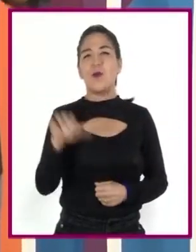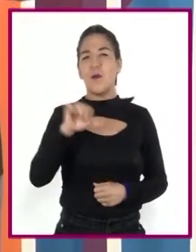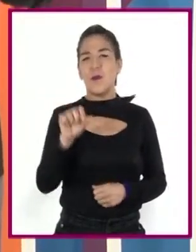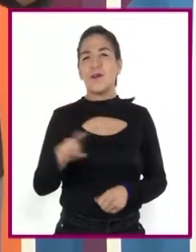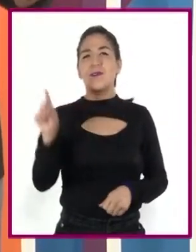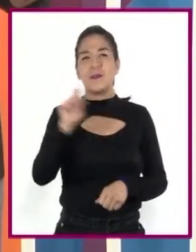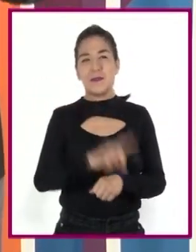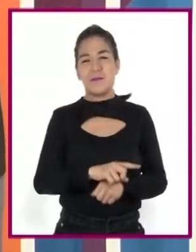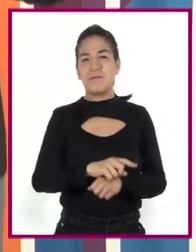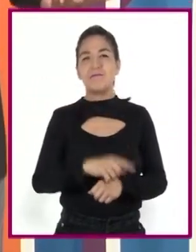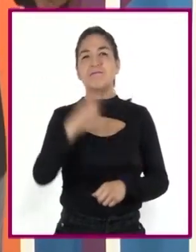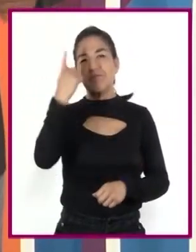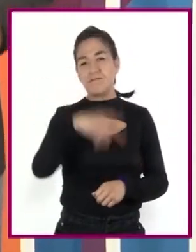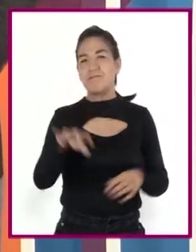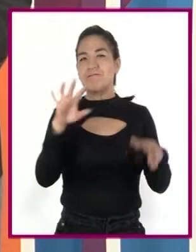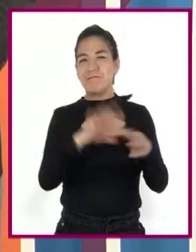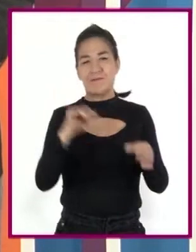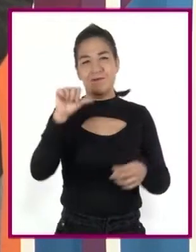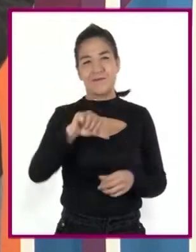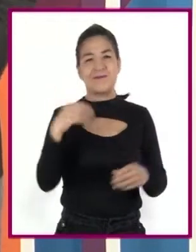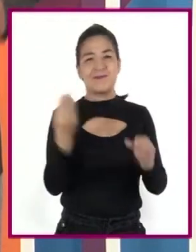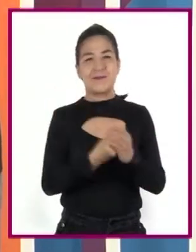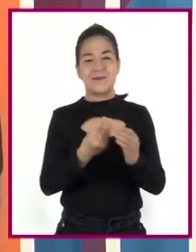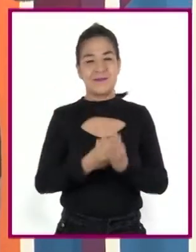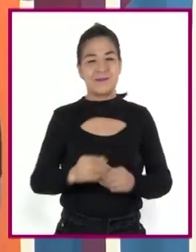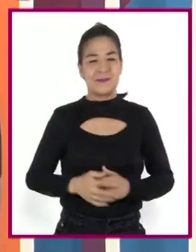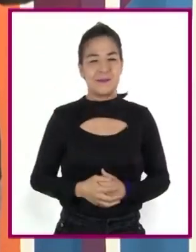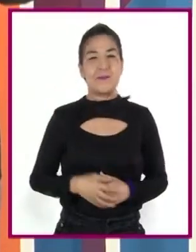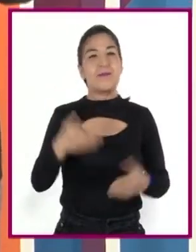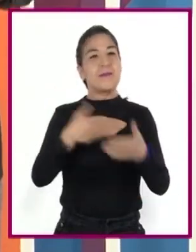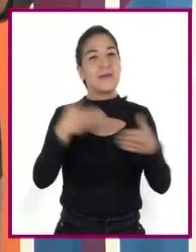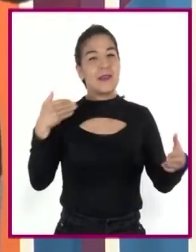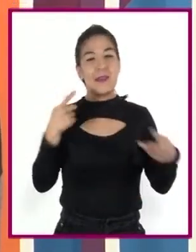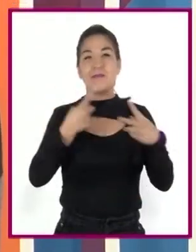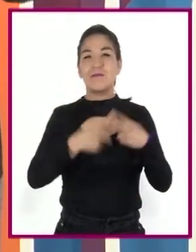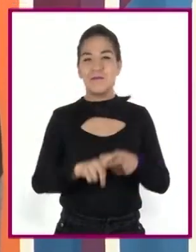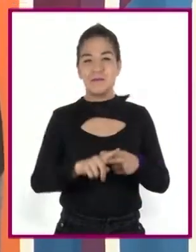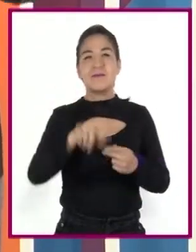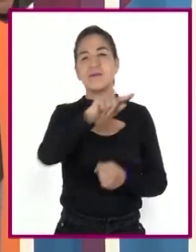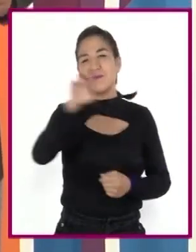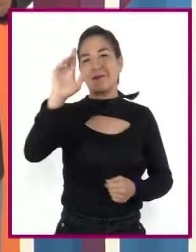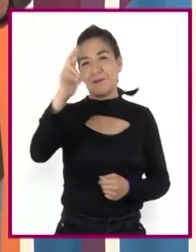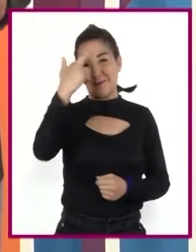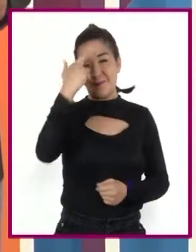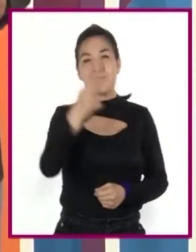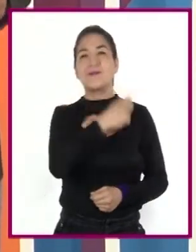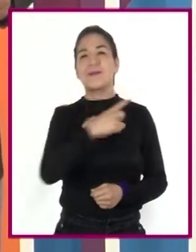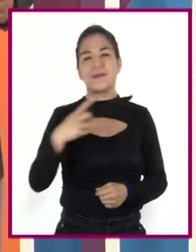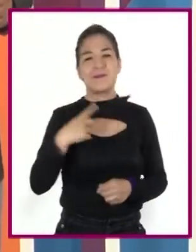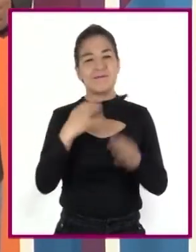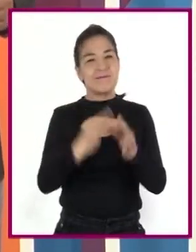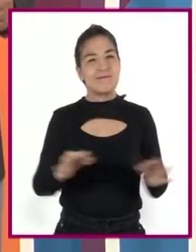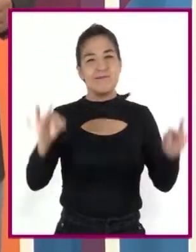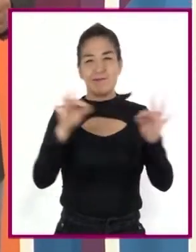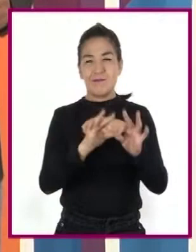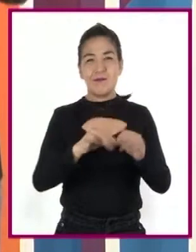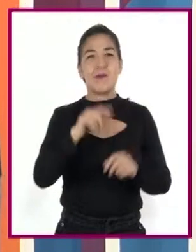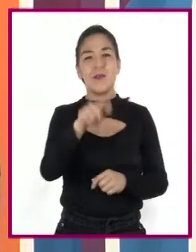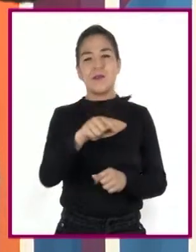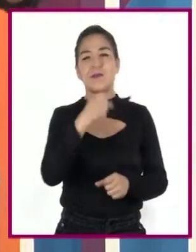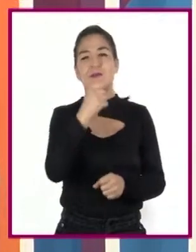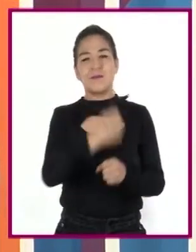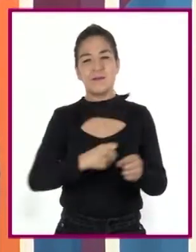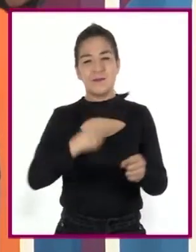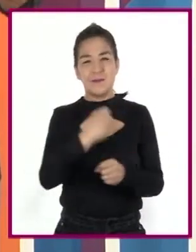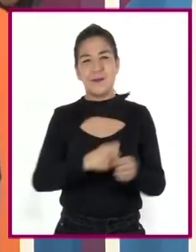hoy los acompañaré en esta sesión. Antes de iniciar, recuerden que es muy importante llevar a la práctica